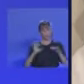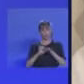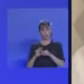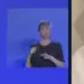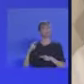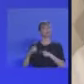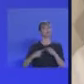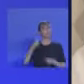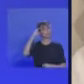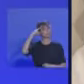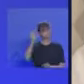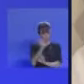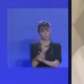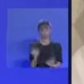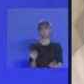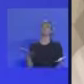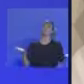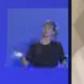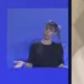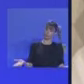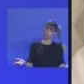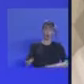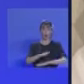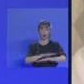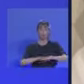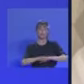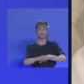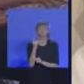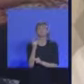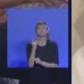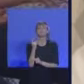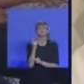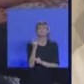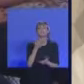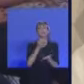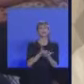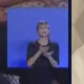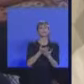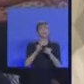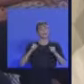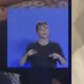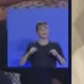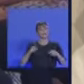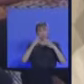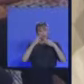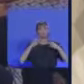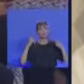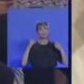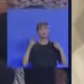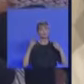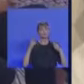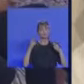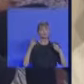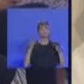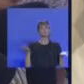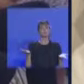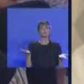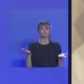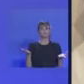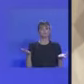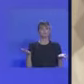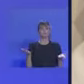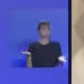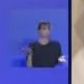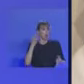Estado va a perder decenas de miles de millones de euros para poder hacer algo más importante que debe hacer un Estado, en este caso el Estado